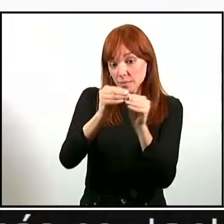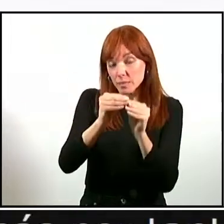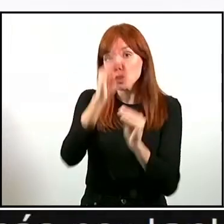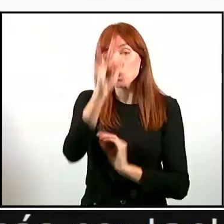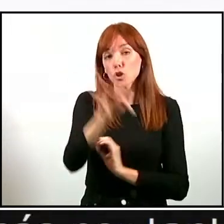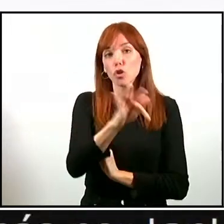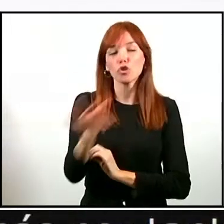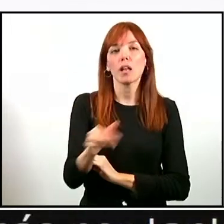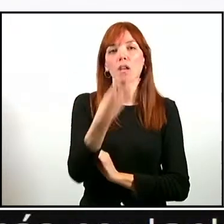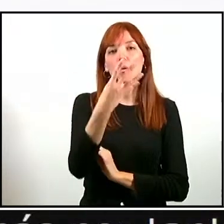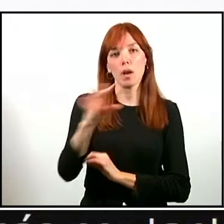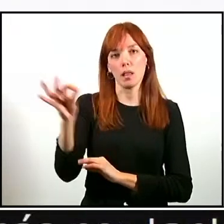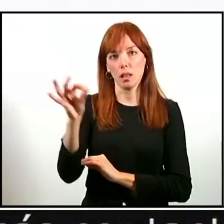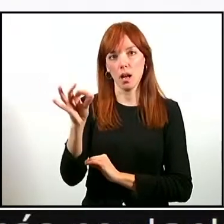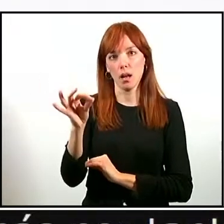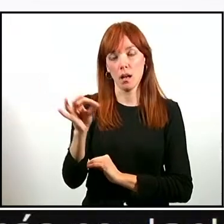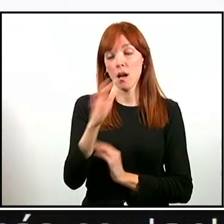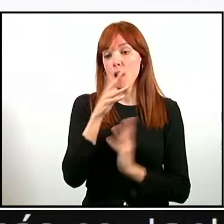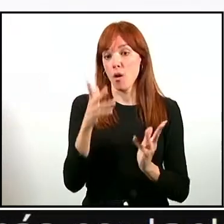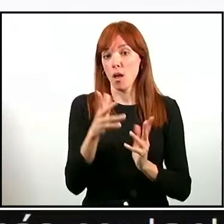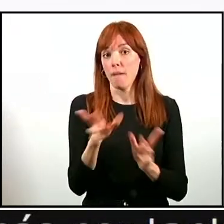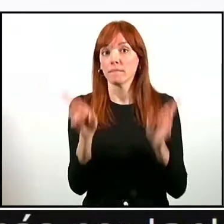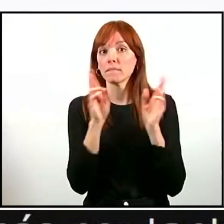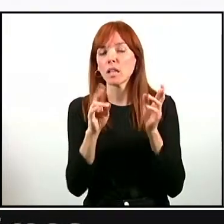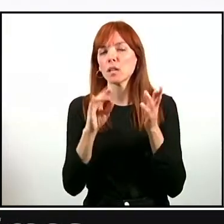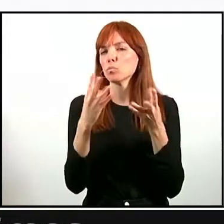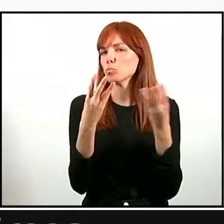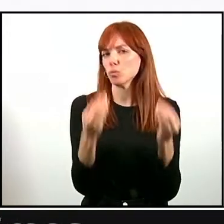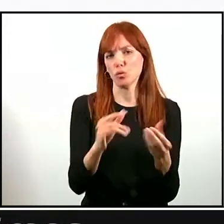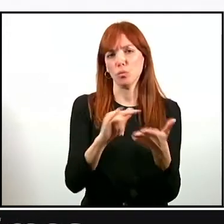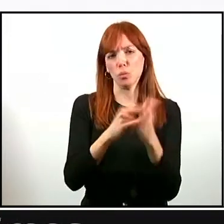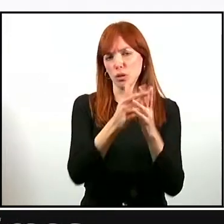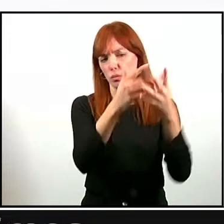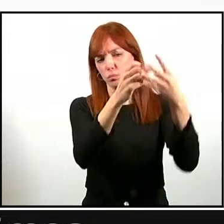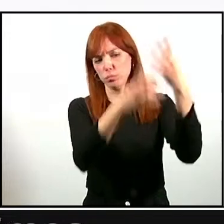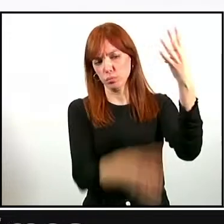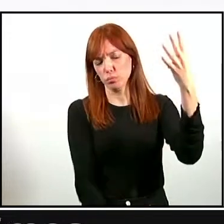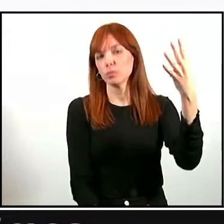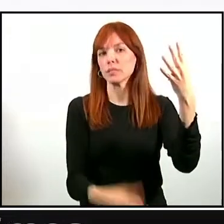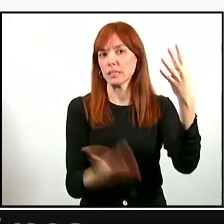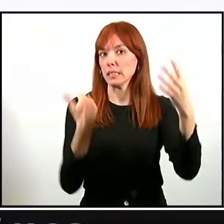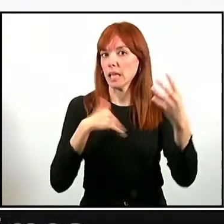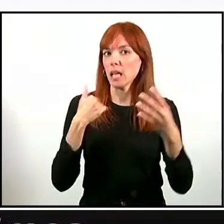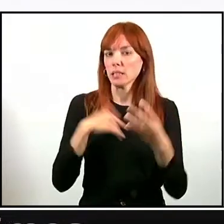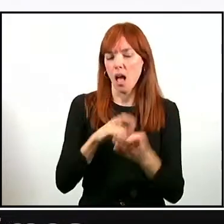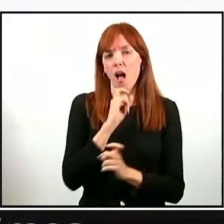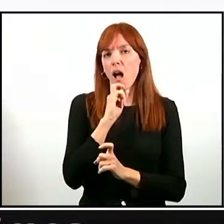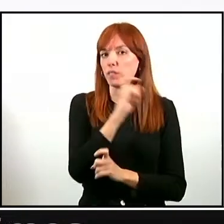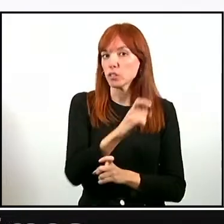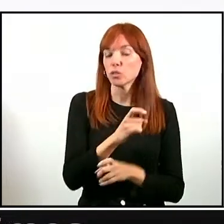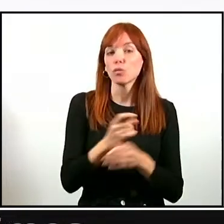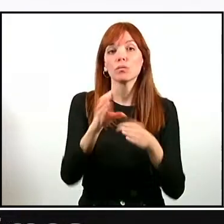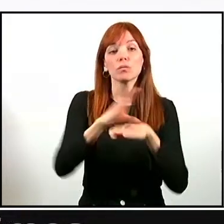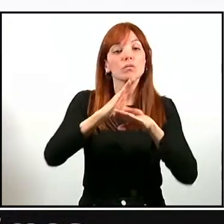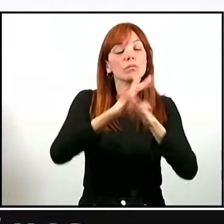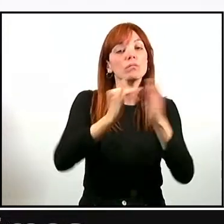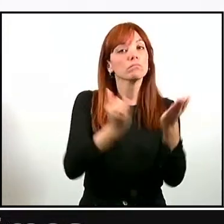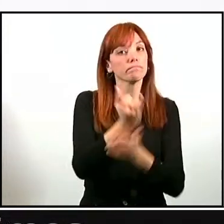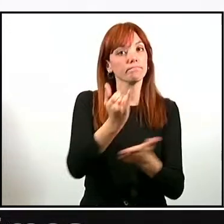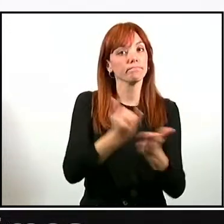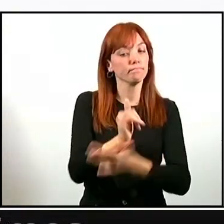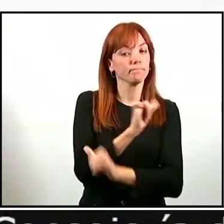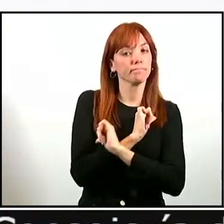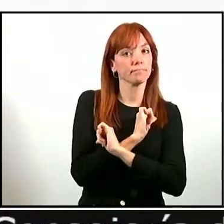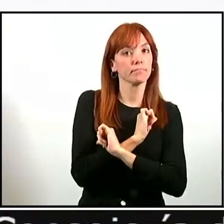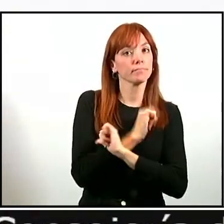que muchísimos proyectos, porque además así ya lo han transmitido a la Consejería de Agricultura, que lo estaban esperando esta convocatoria,